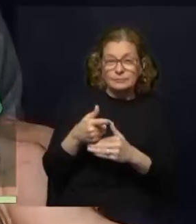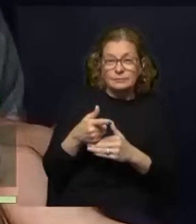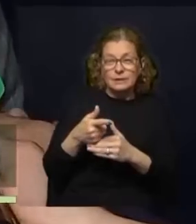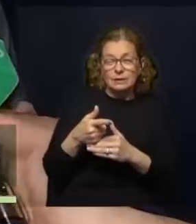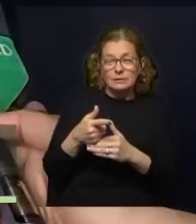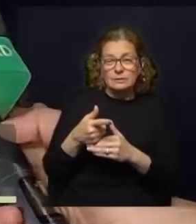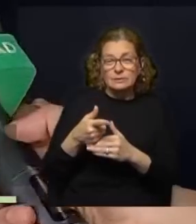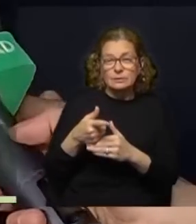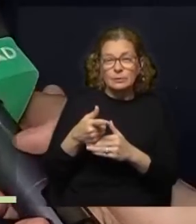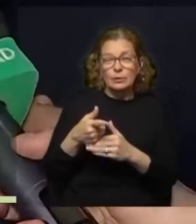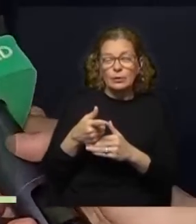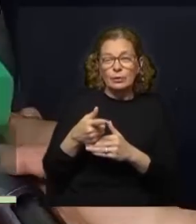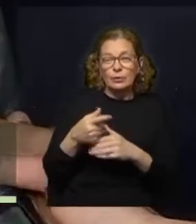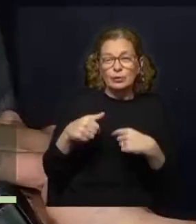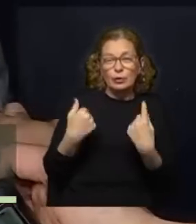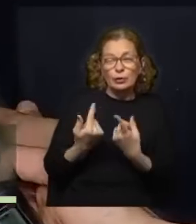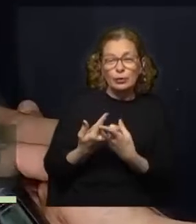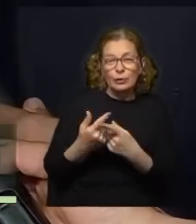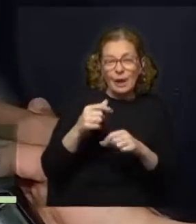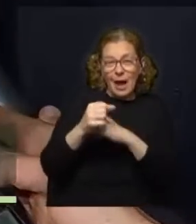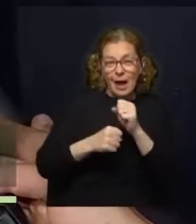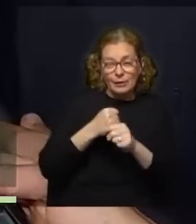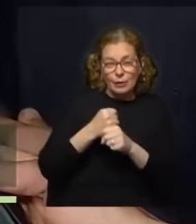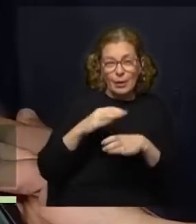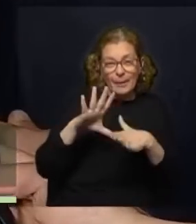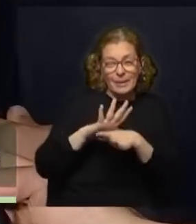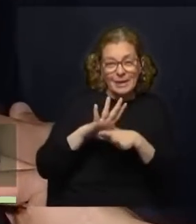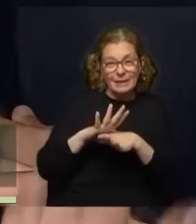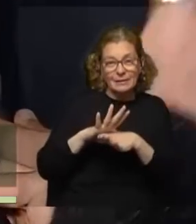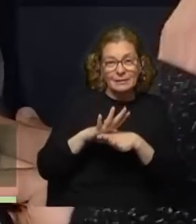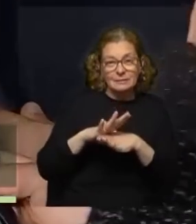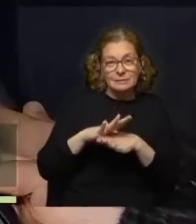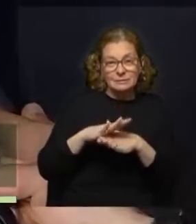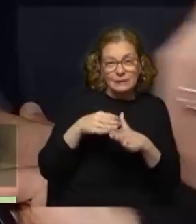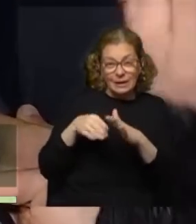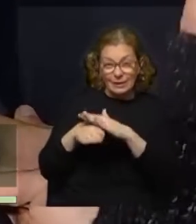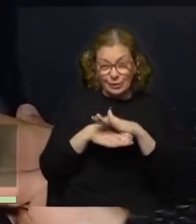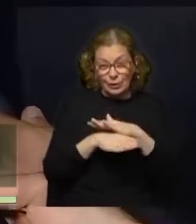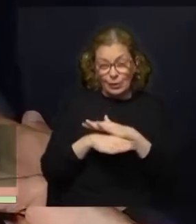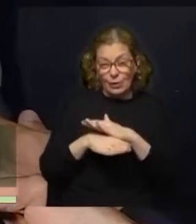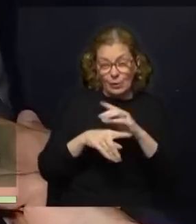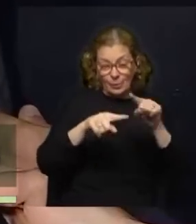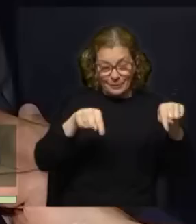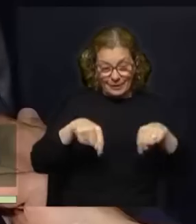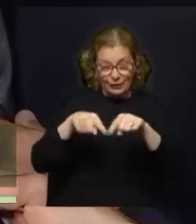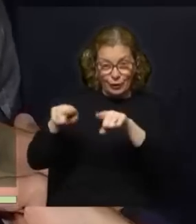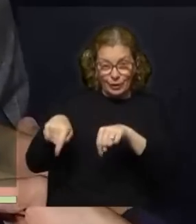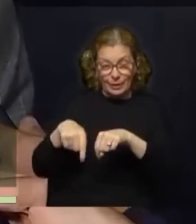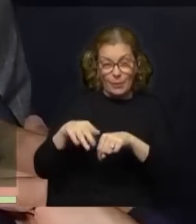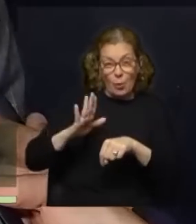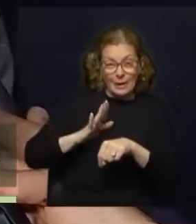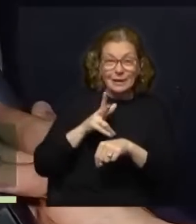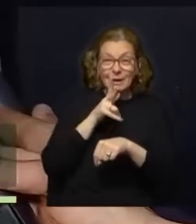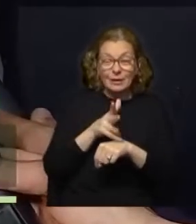a ver nosotros hace años el 10 contrata habitaciones para mujeres con niños pero son habitaciones hay